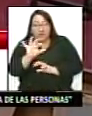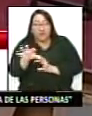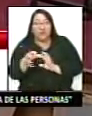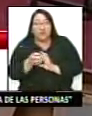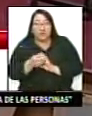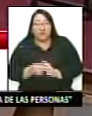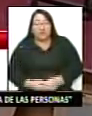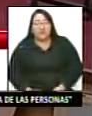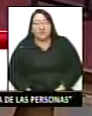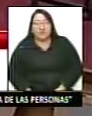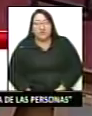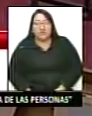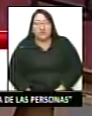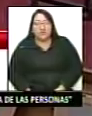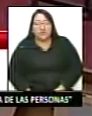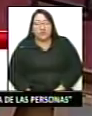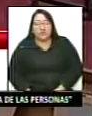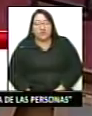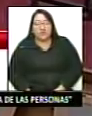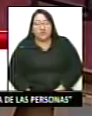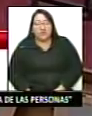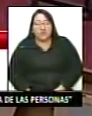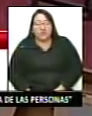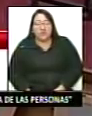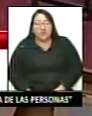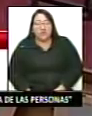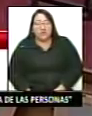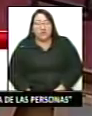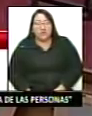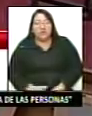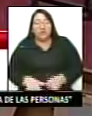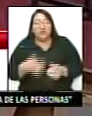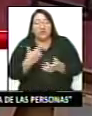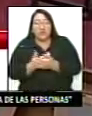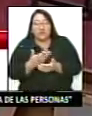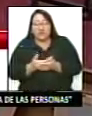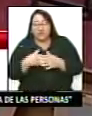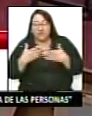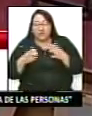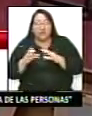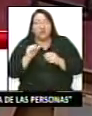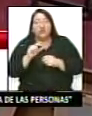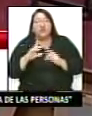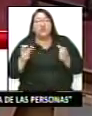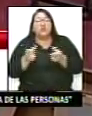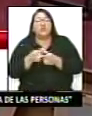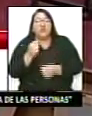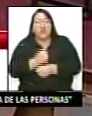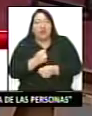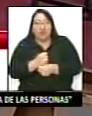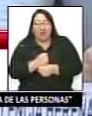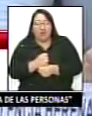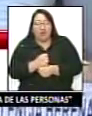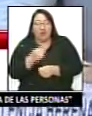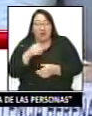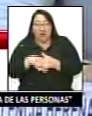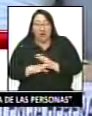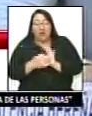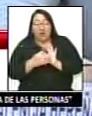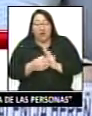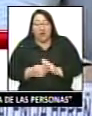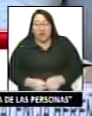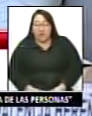recogiendo todos los aportes. La propuesta de hacer subcomisiones de trabajo, he